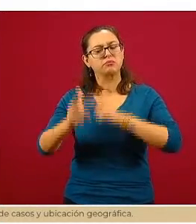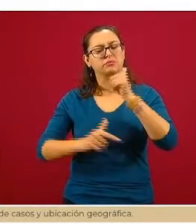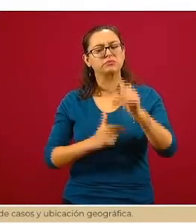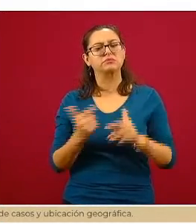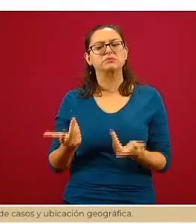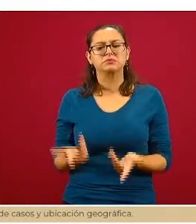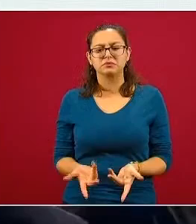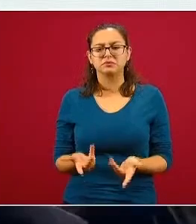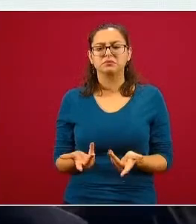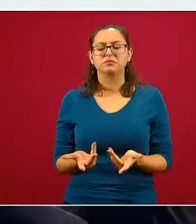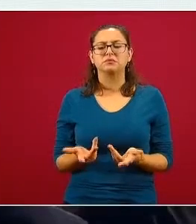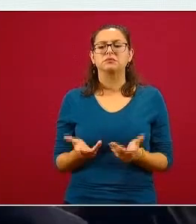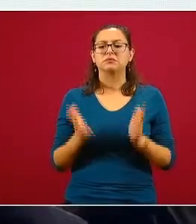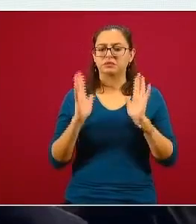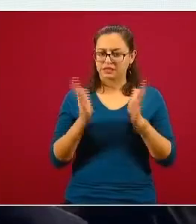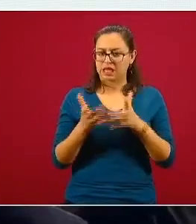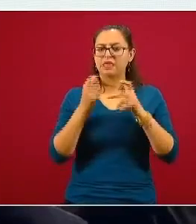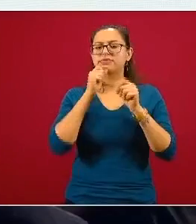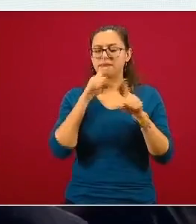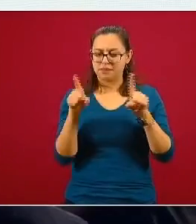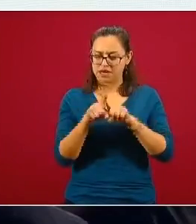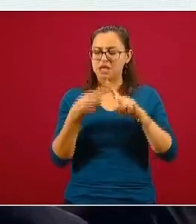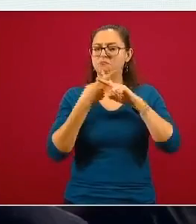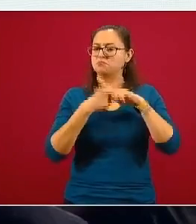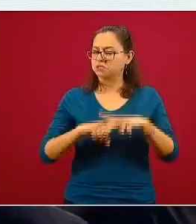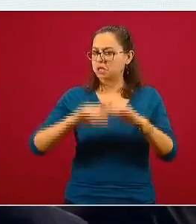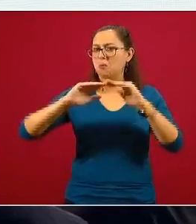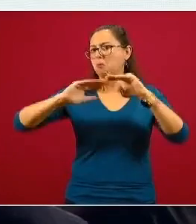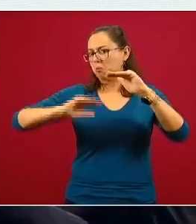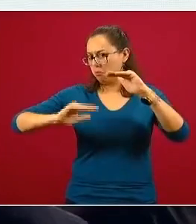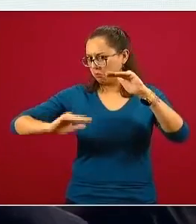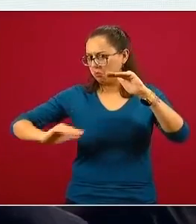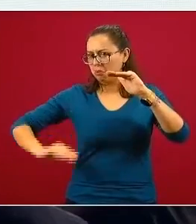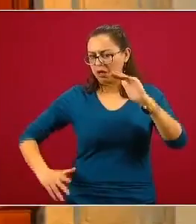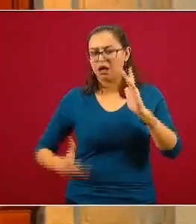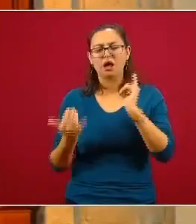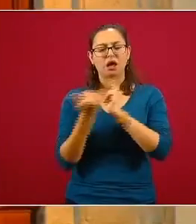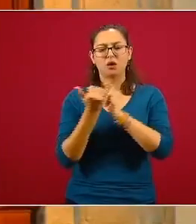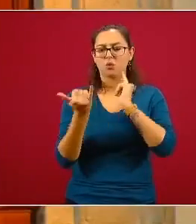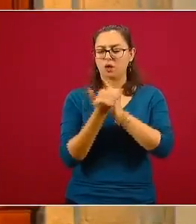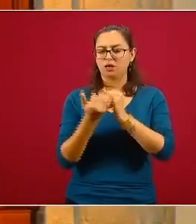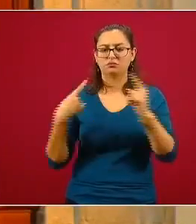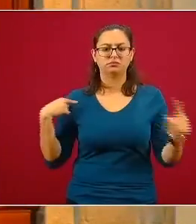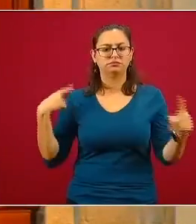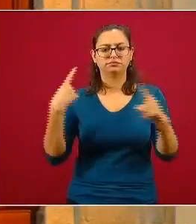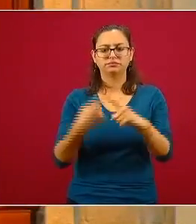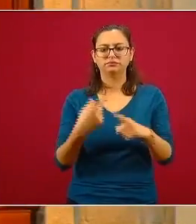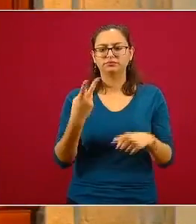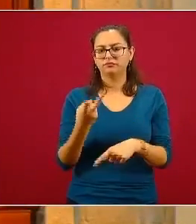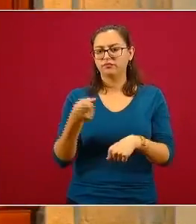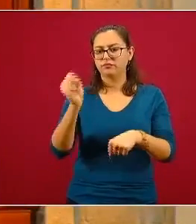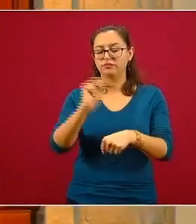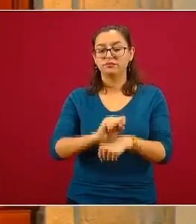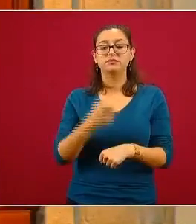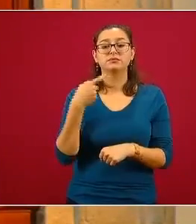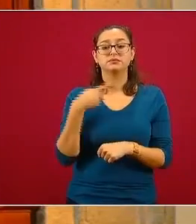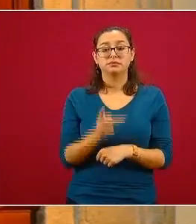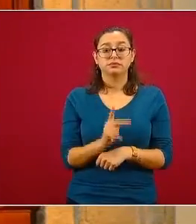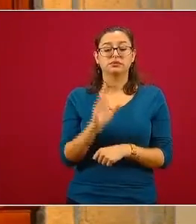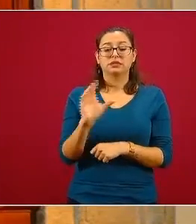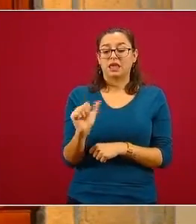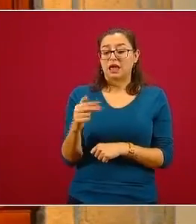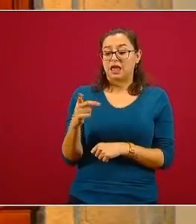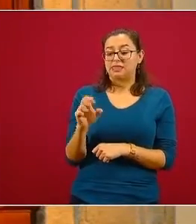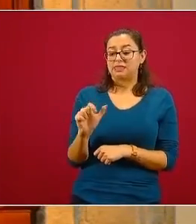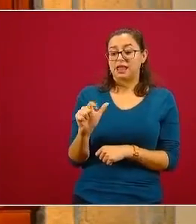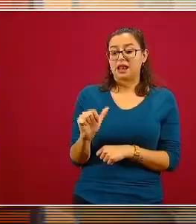tres. Champotón y Calquini ya también contribuyendo al descenso importante del estado en las últimas semanas, pero ojo con